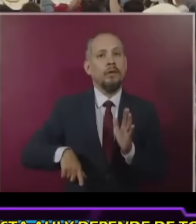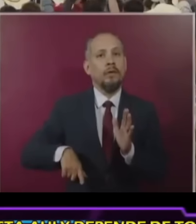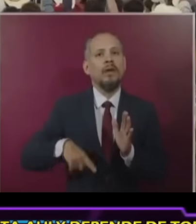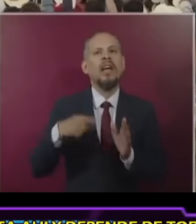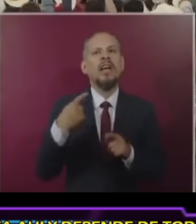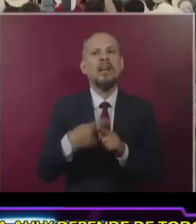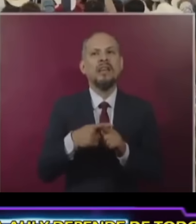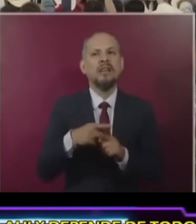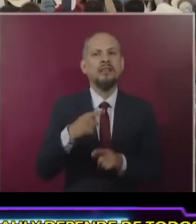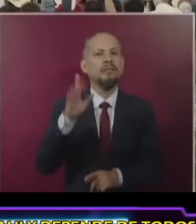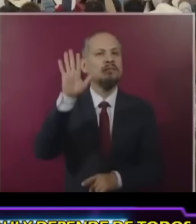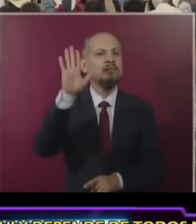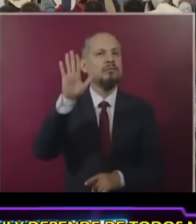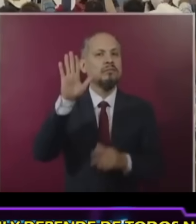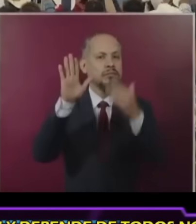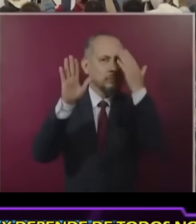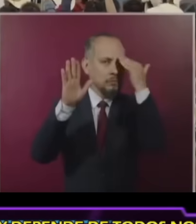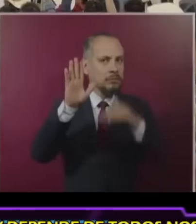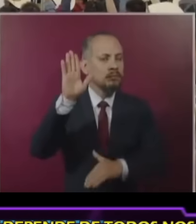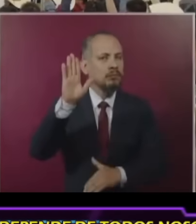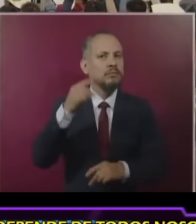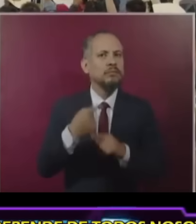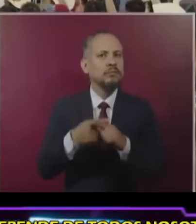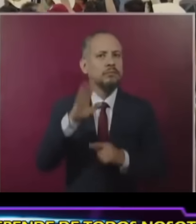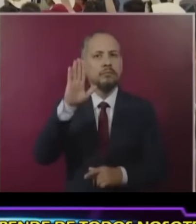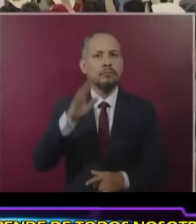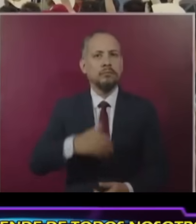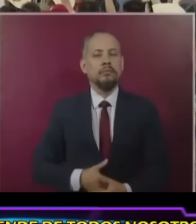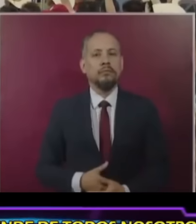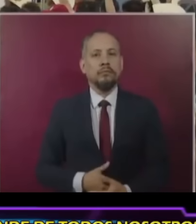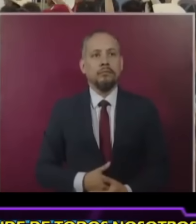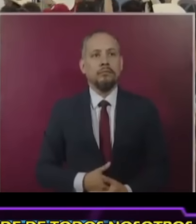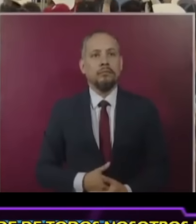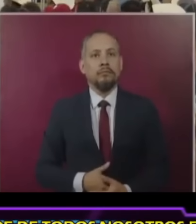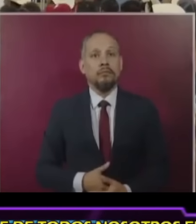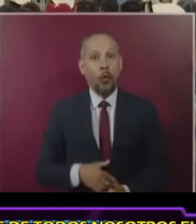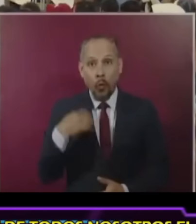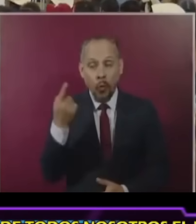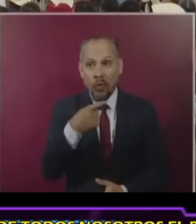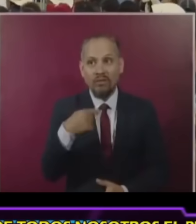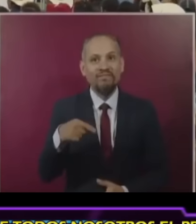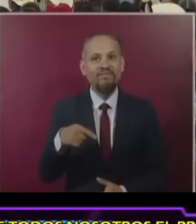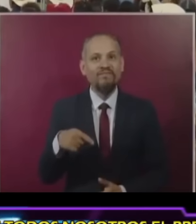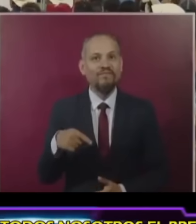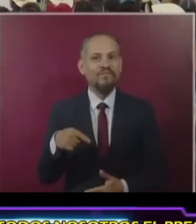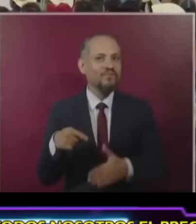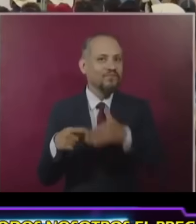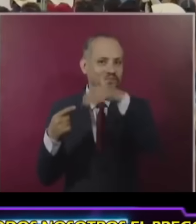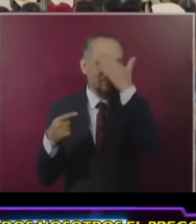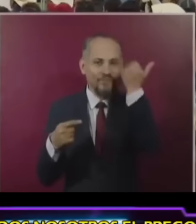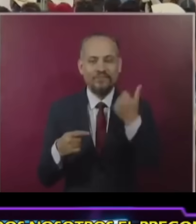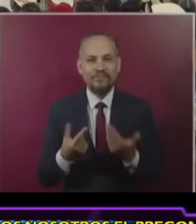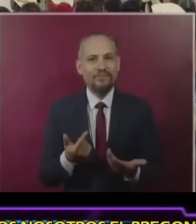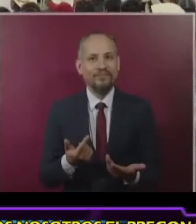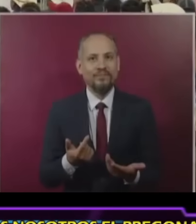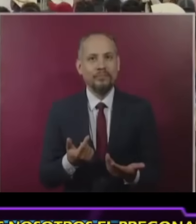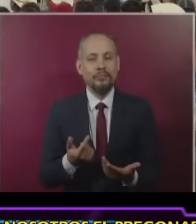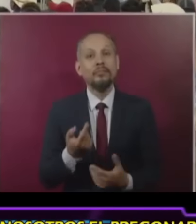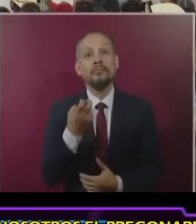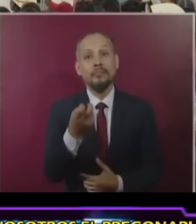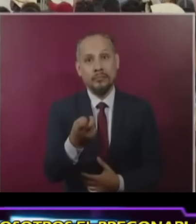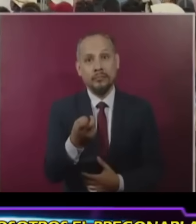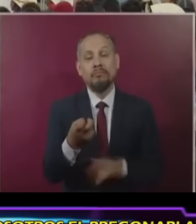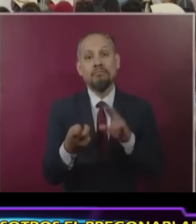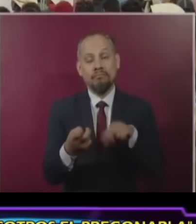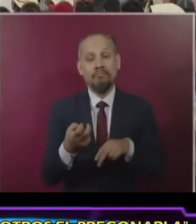información digo en honor a la verdad no todos lo sabían lo ven Bueno pues eso